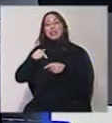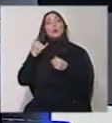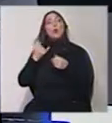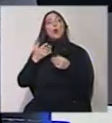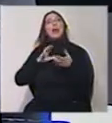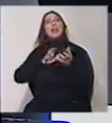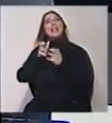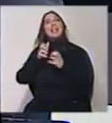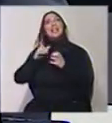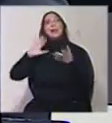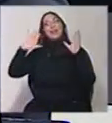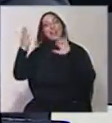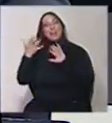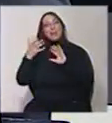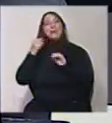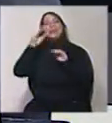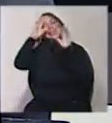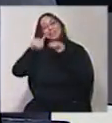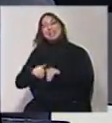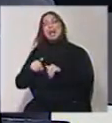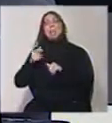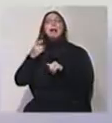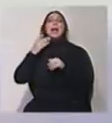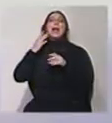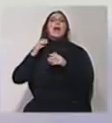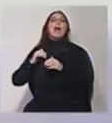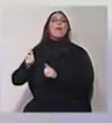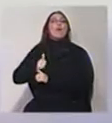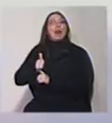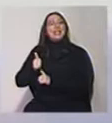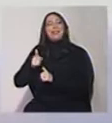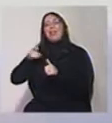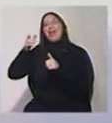eventos, donde son convocadas las Fuerzas Armadas a asegurar algún